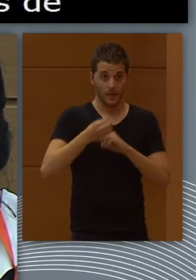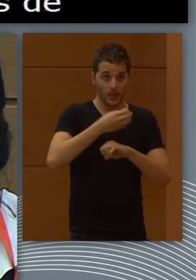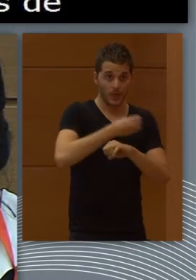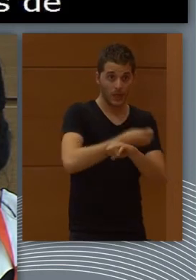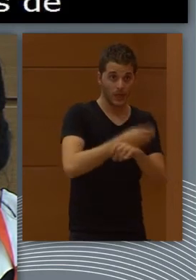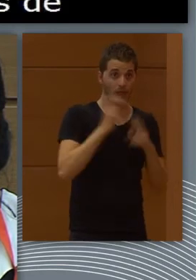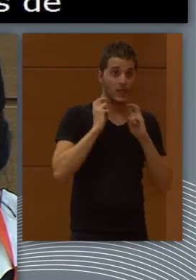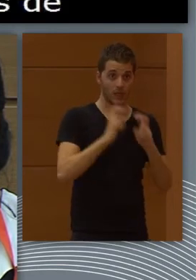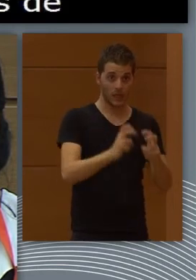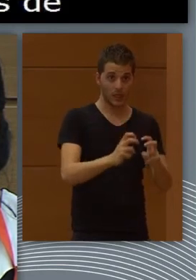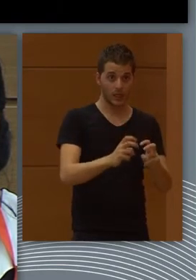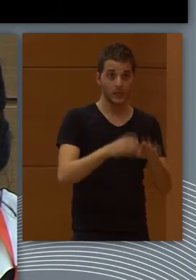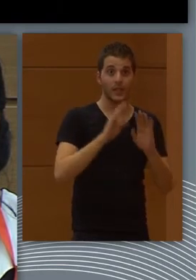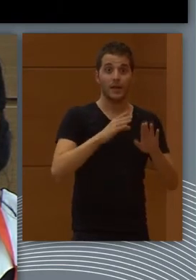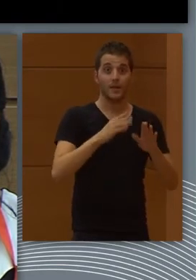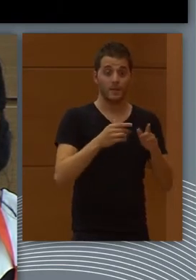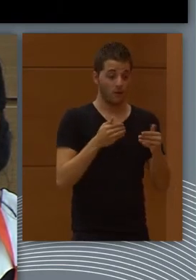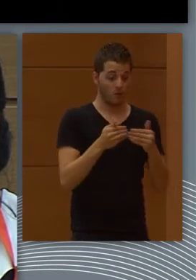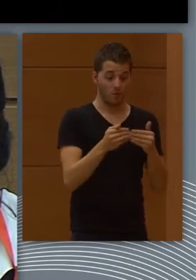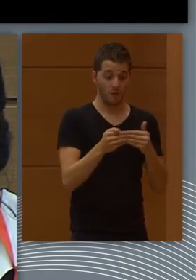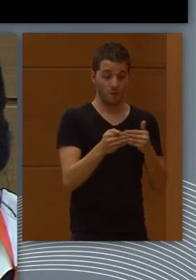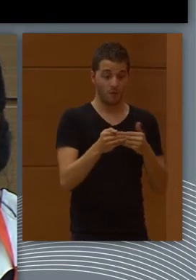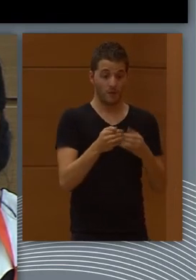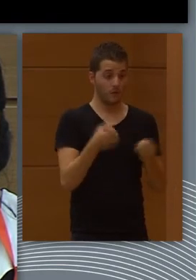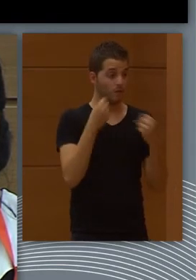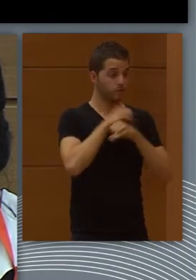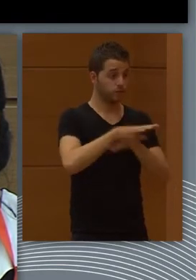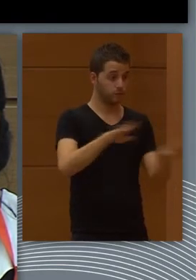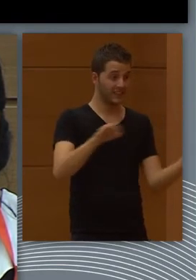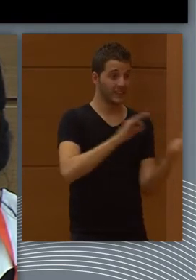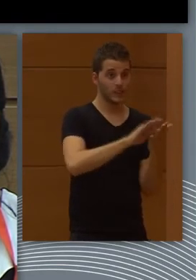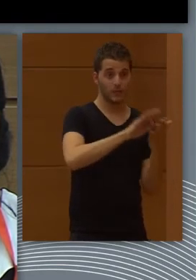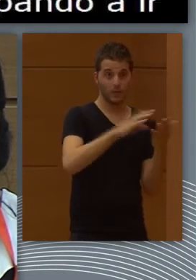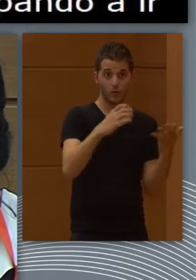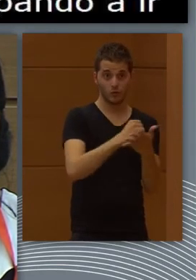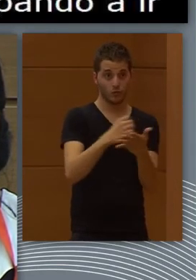la vamos a expandir a todos los demás, la vamos a extender a todos los demás servicios.